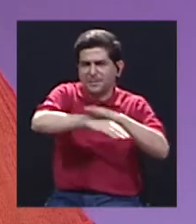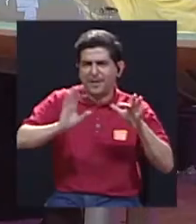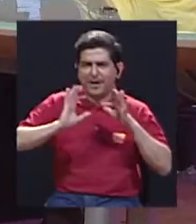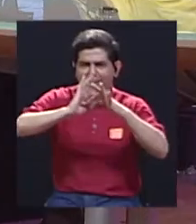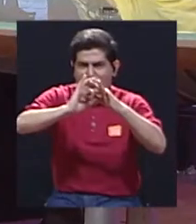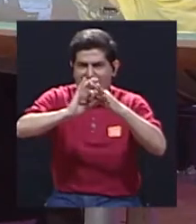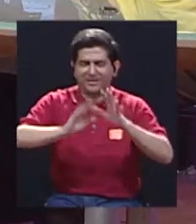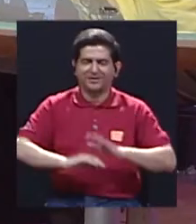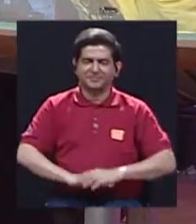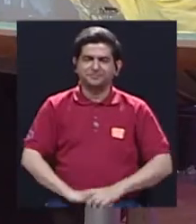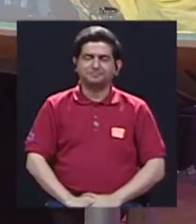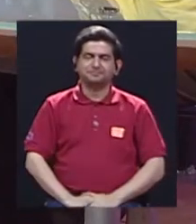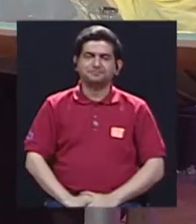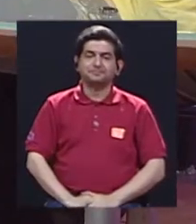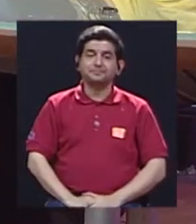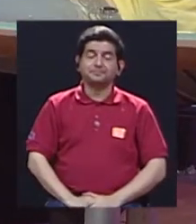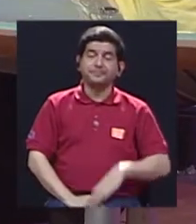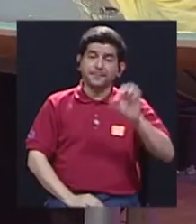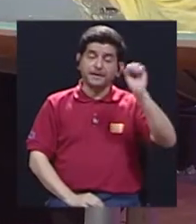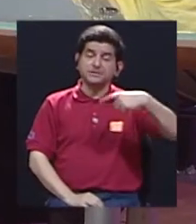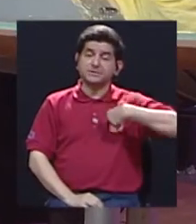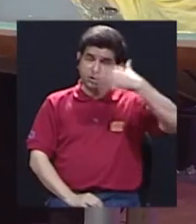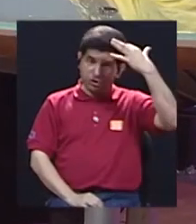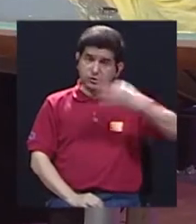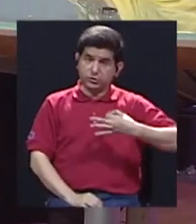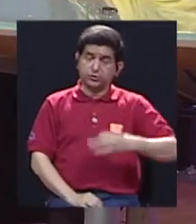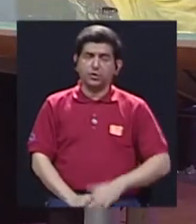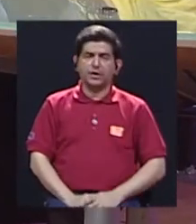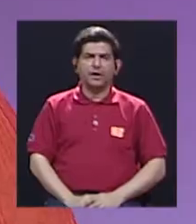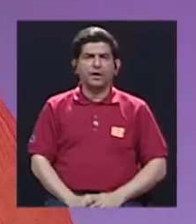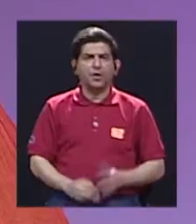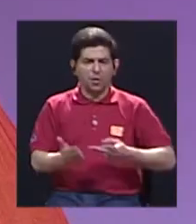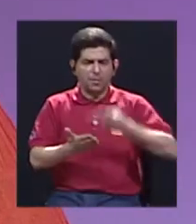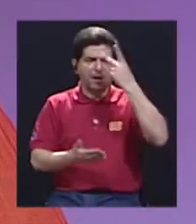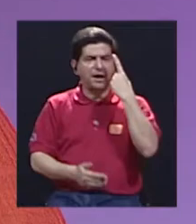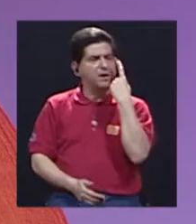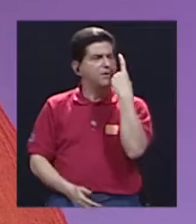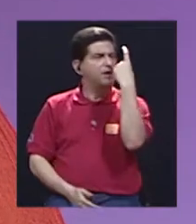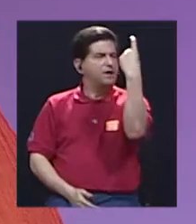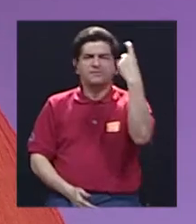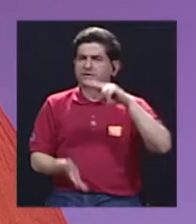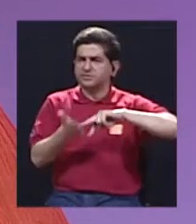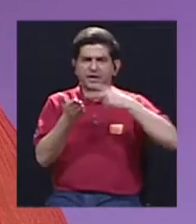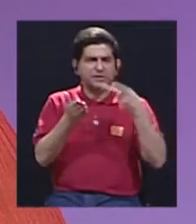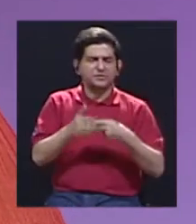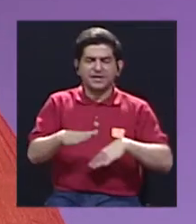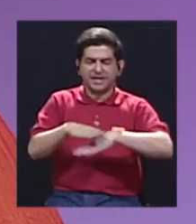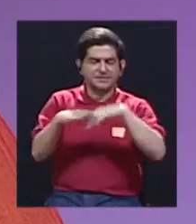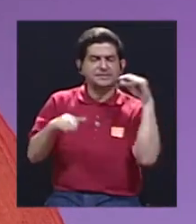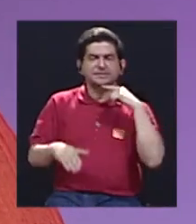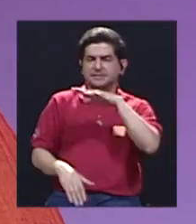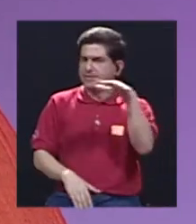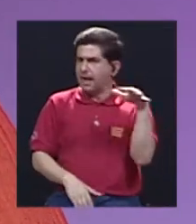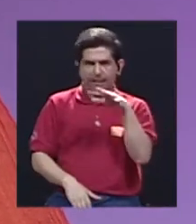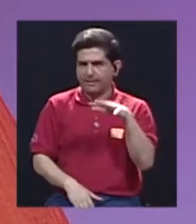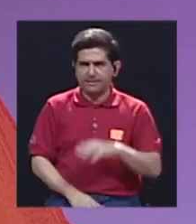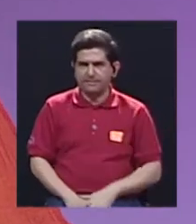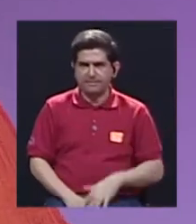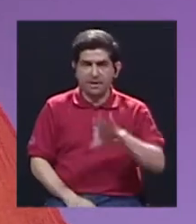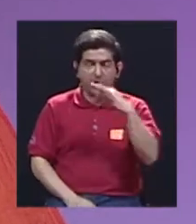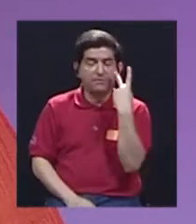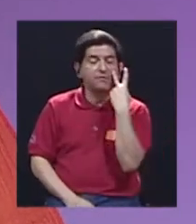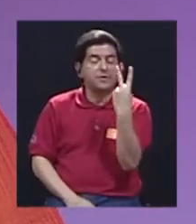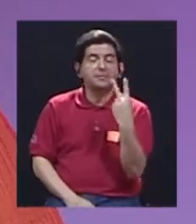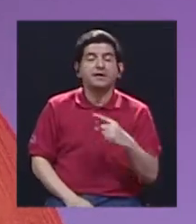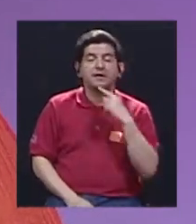mañana sí y yo creo que hay que valorar que la fantasía no es salir de la realidad es una manera